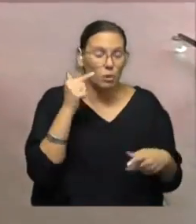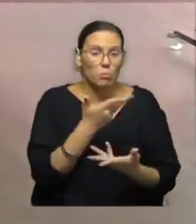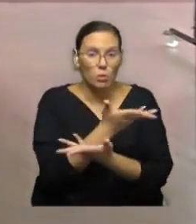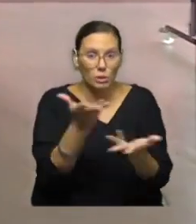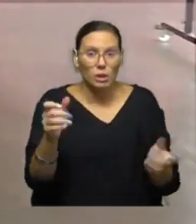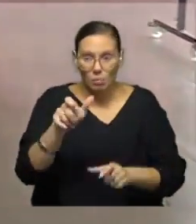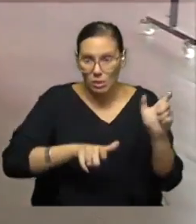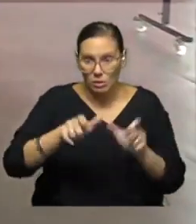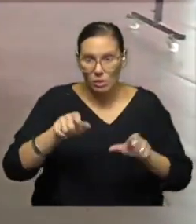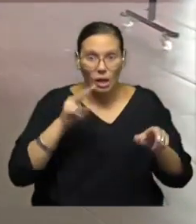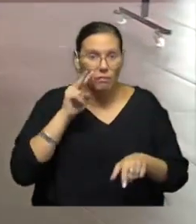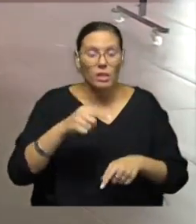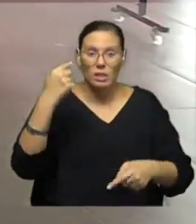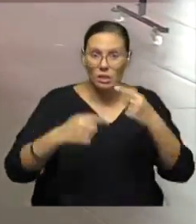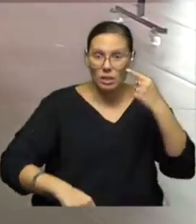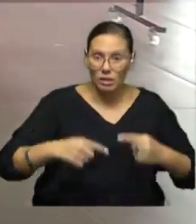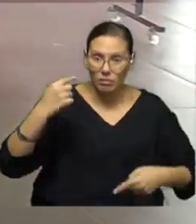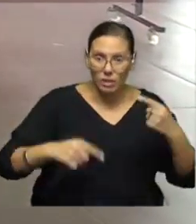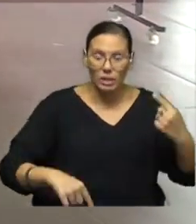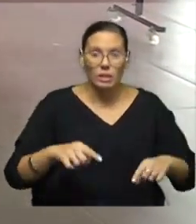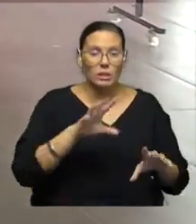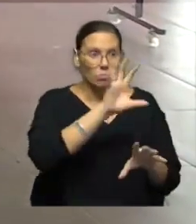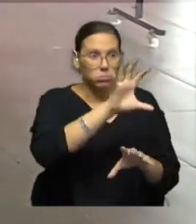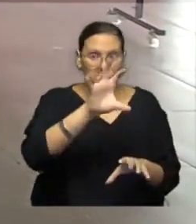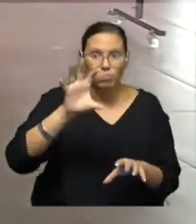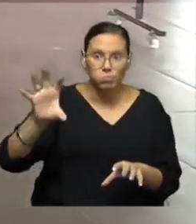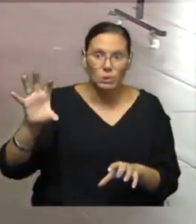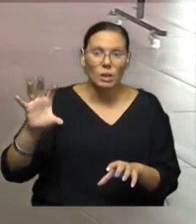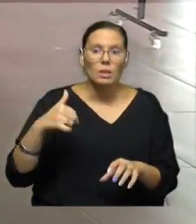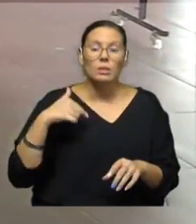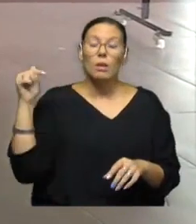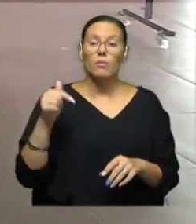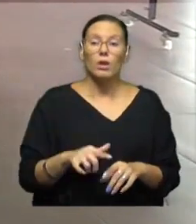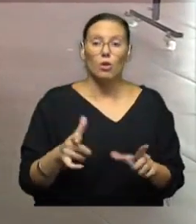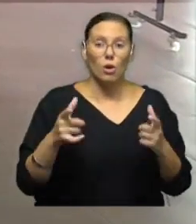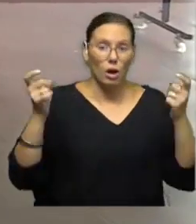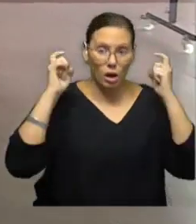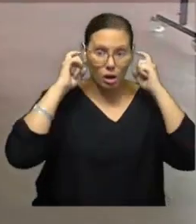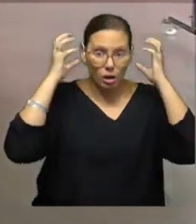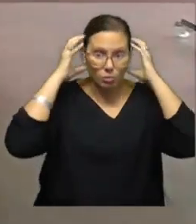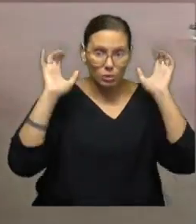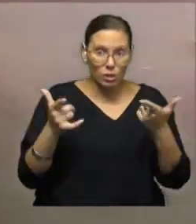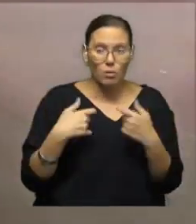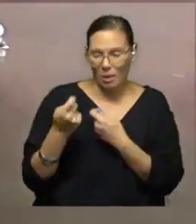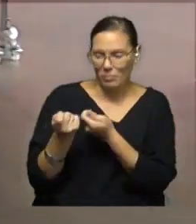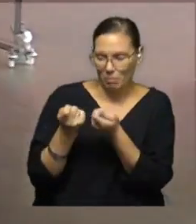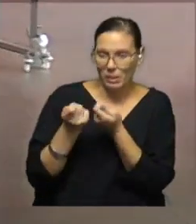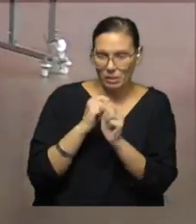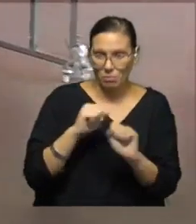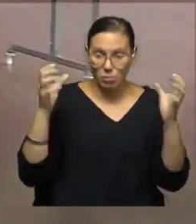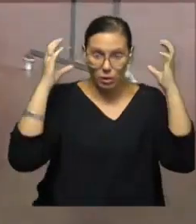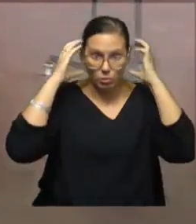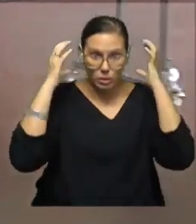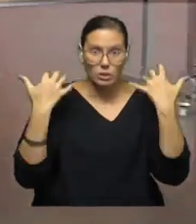gente puede ver cómo son los diferentes obras. Y contanos, si yo vengo y no tengo auriculares, acá en la sala me prestan unos para escuchar si no